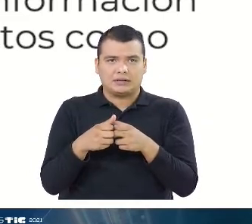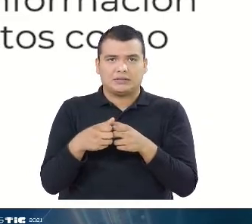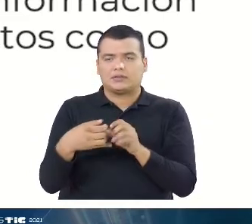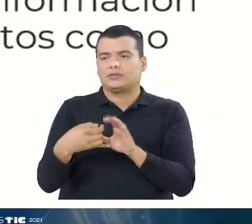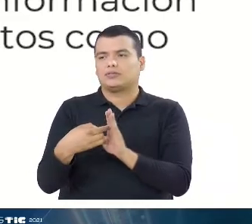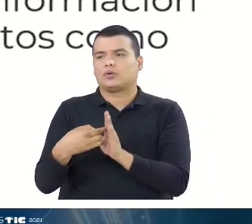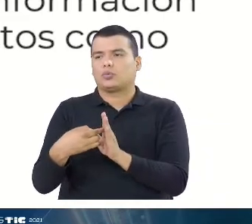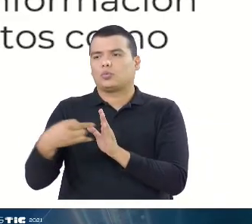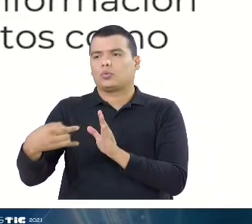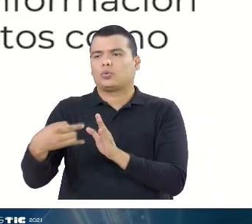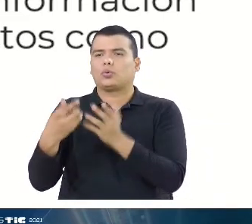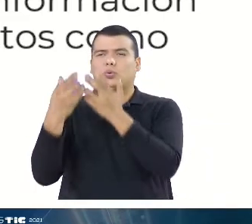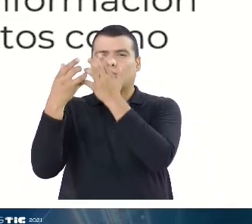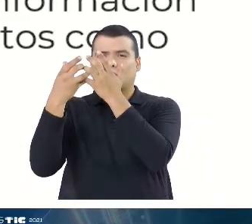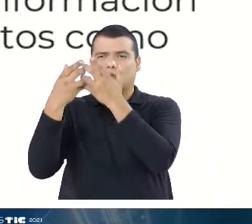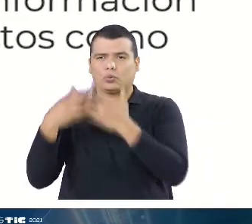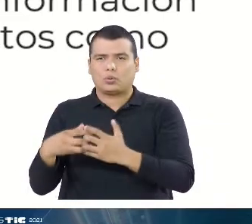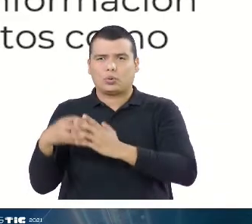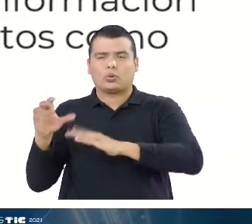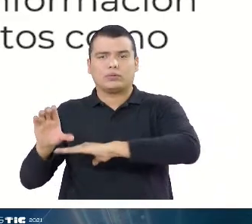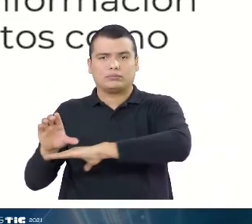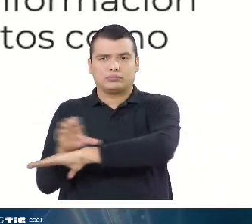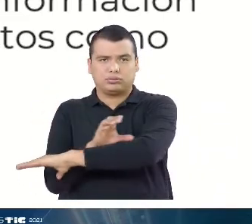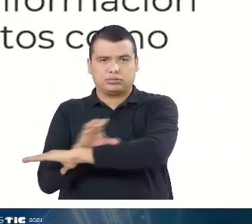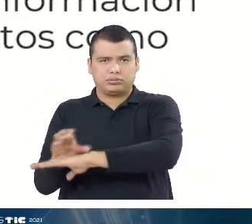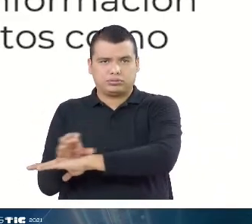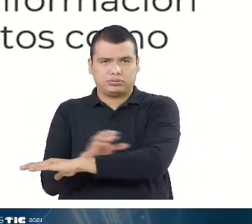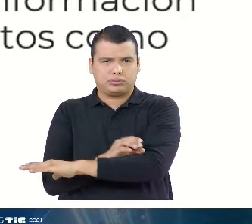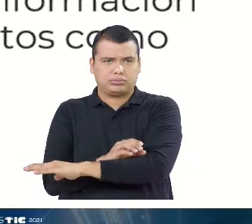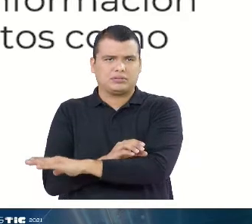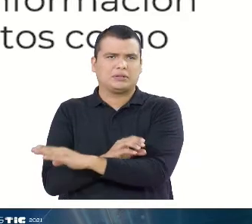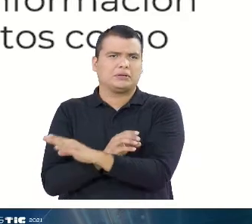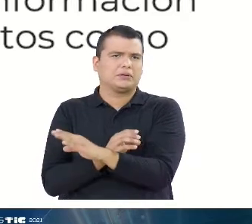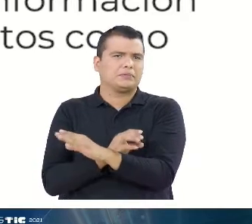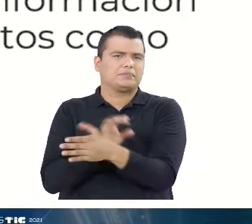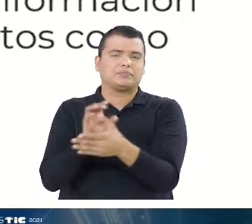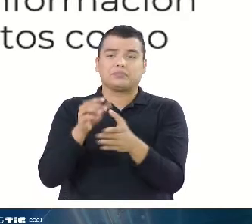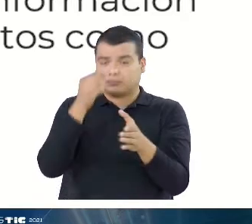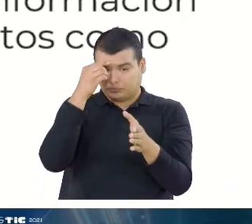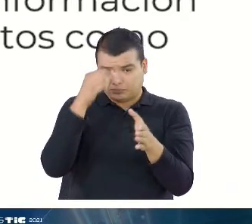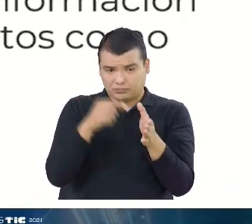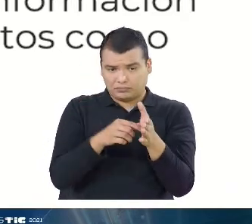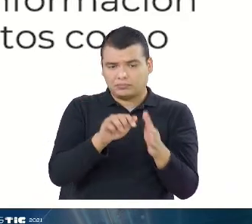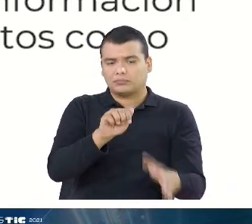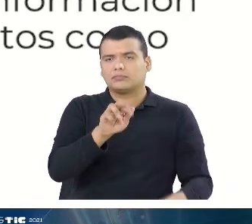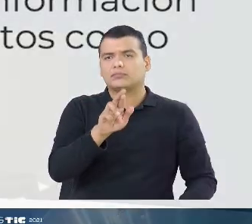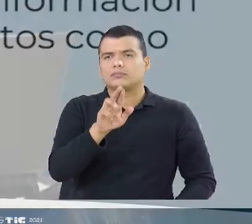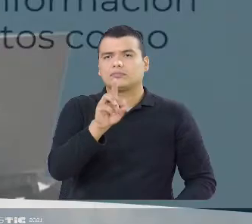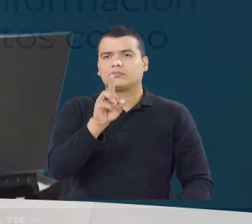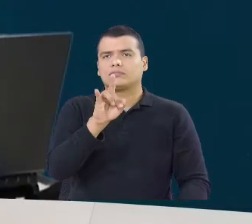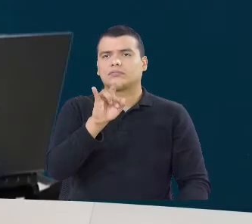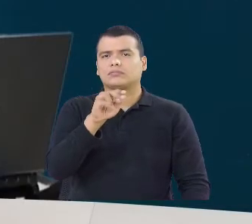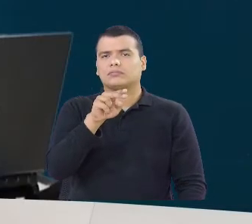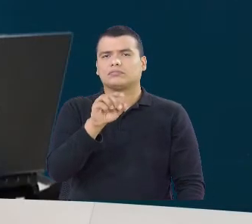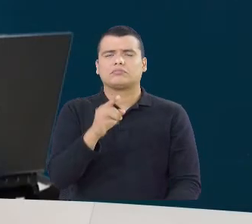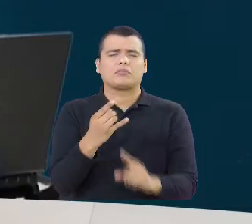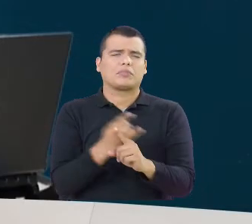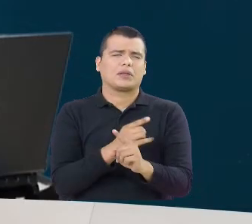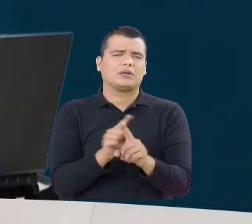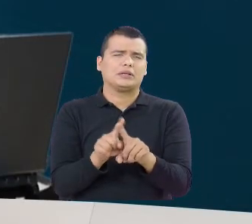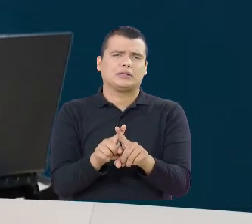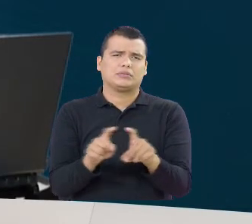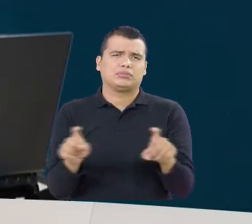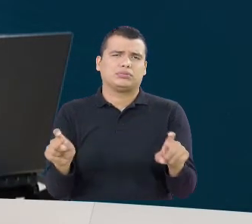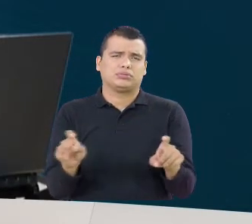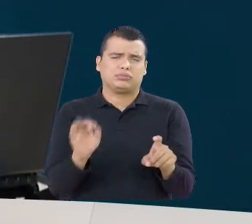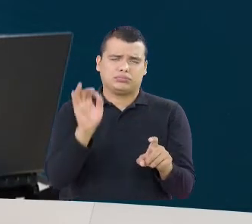donde voy a conectar diferentes. Todo lo que con Arduino, ¿cuál es la ventaja de Arduino? Que uno puede hacer muchas cosas con ellas, entre